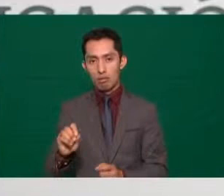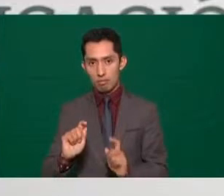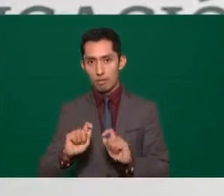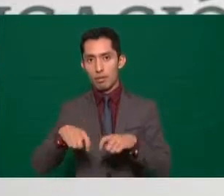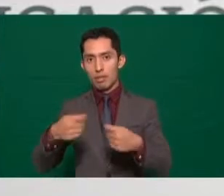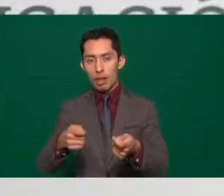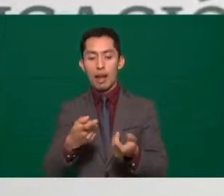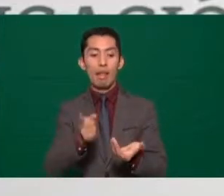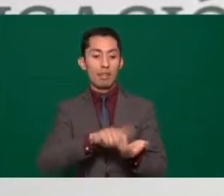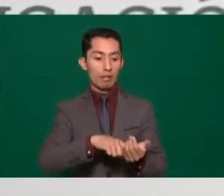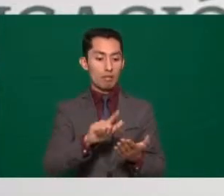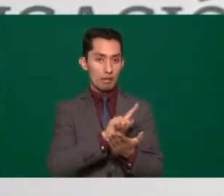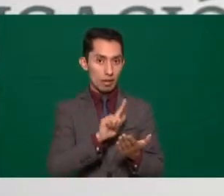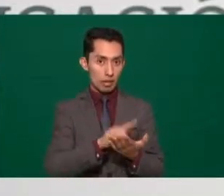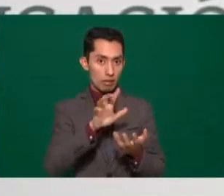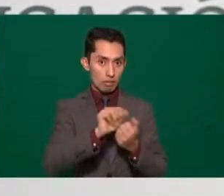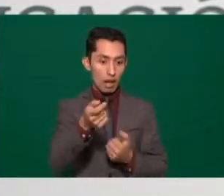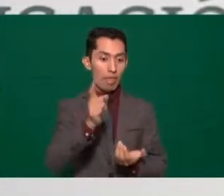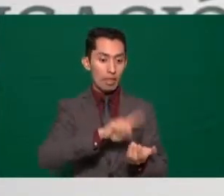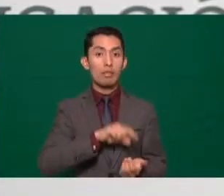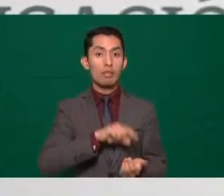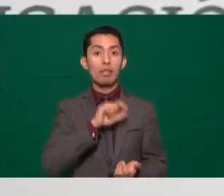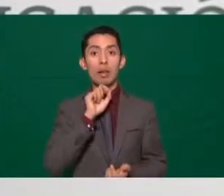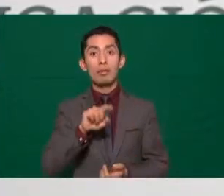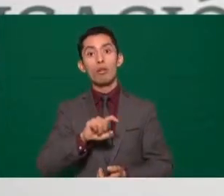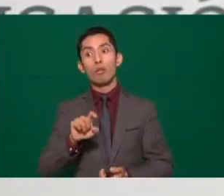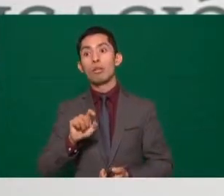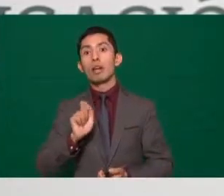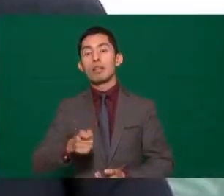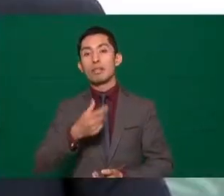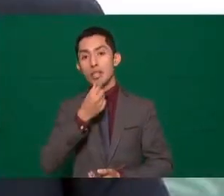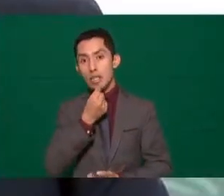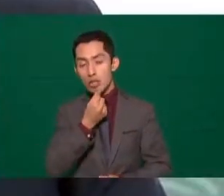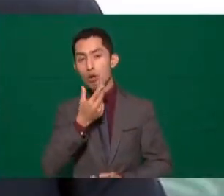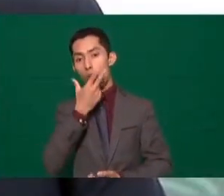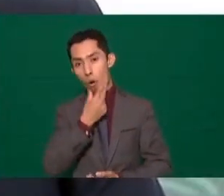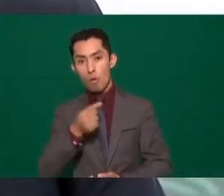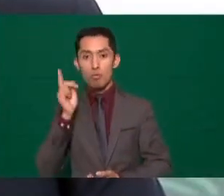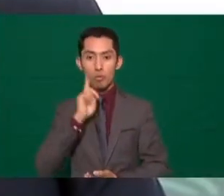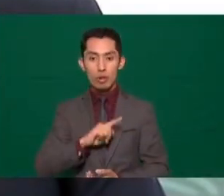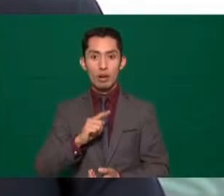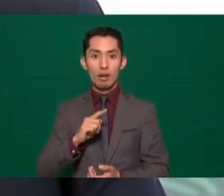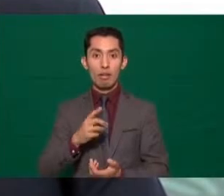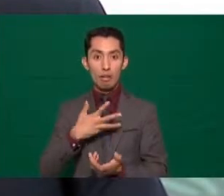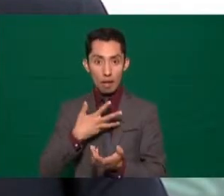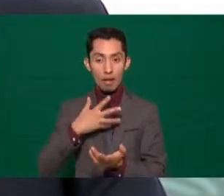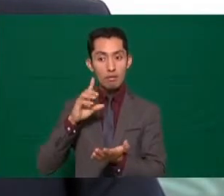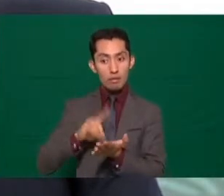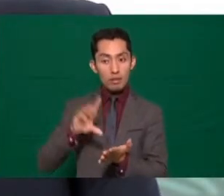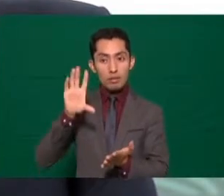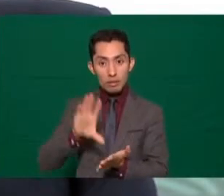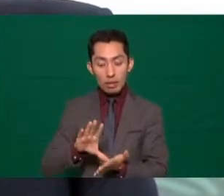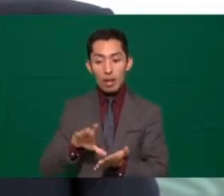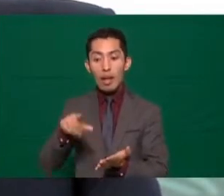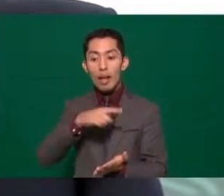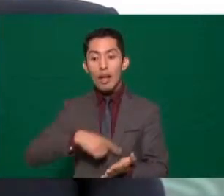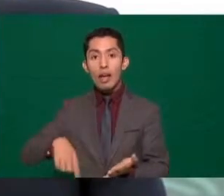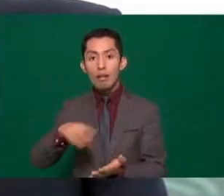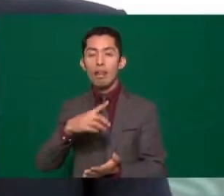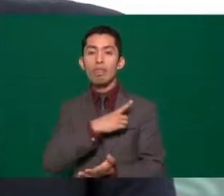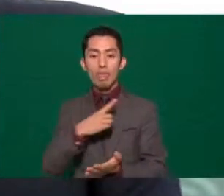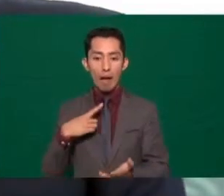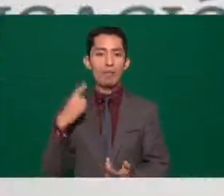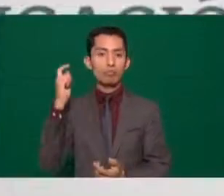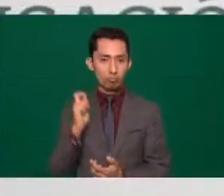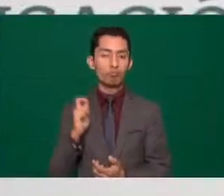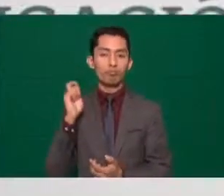la Constitución, el que niñas y niños con discapacidad tengan derecho a una